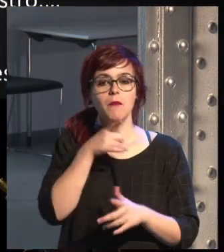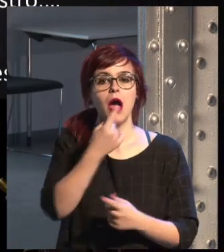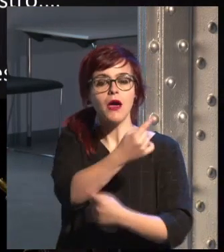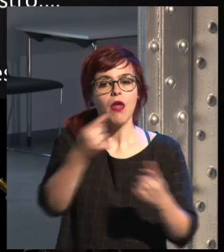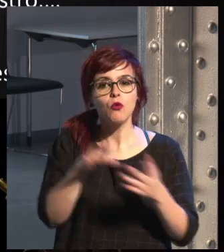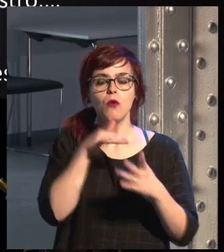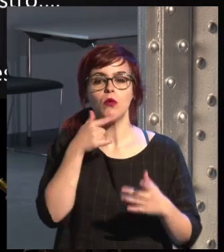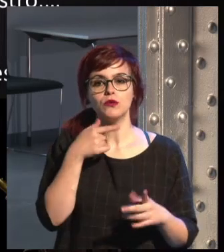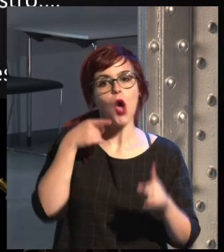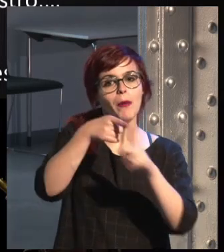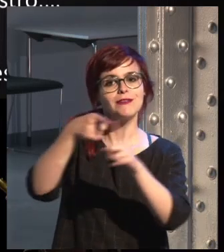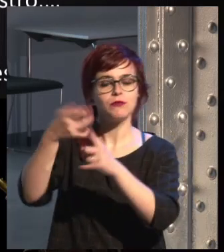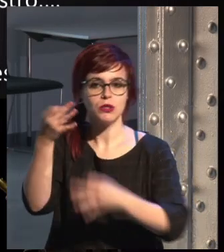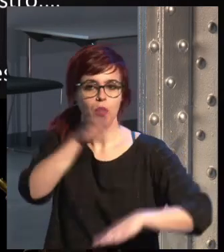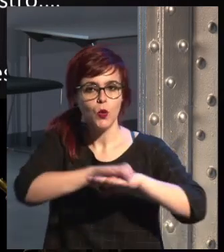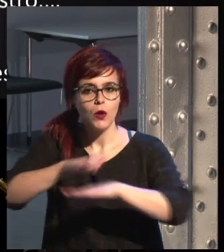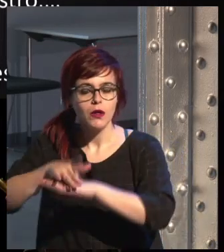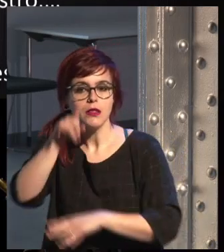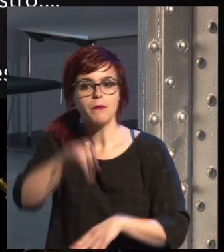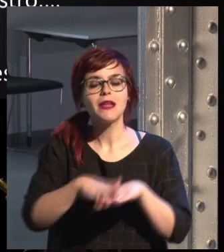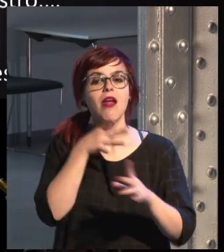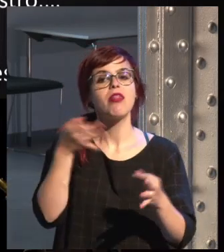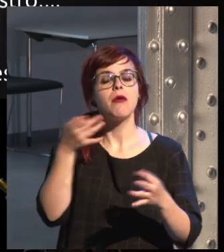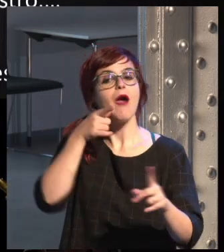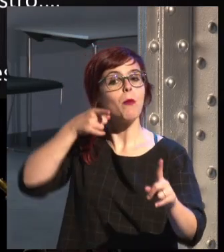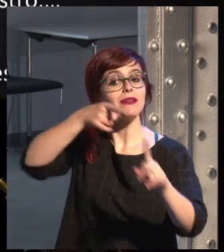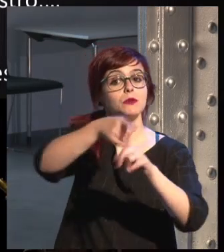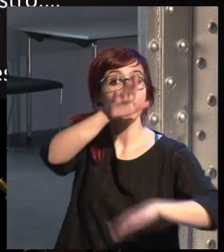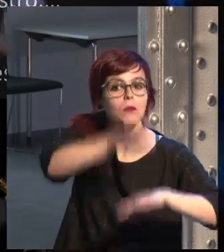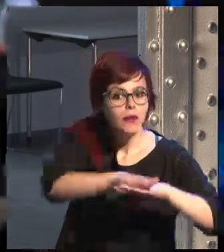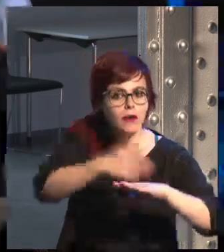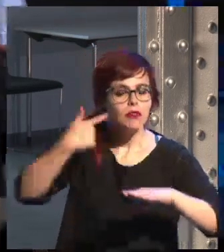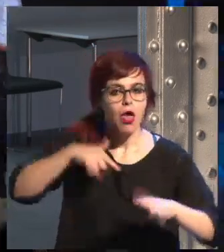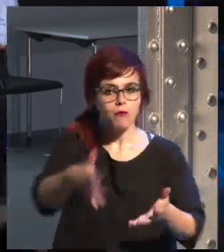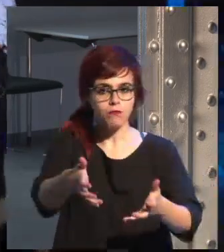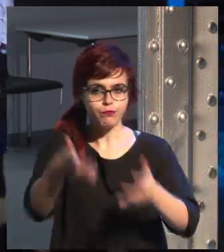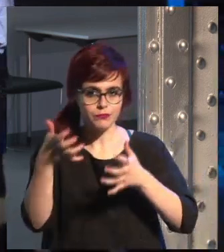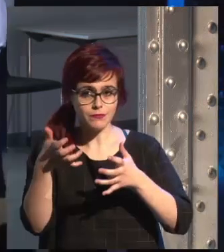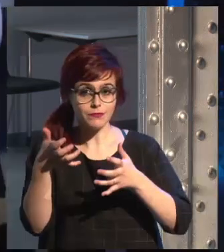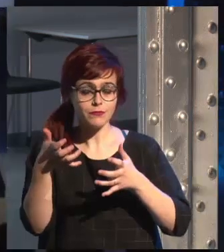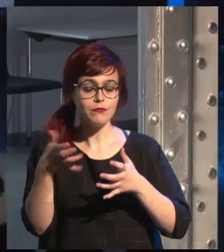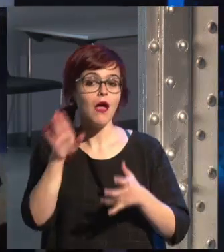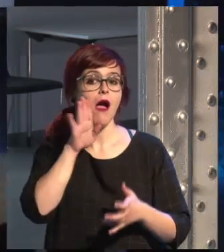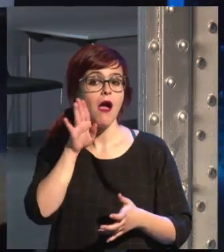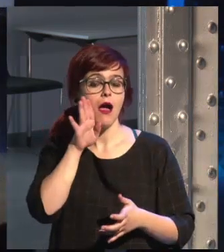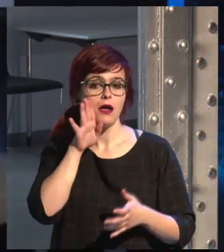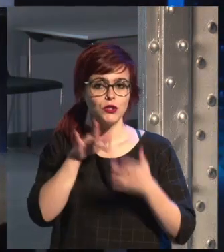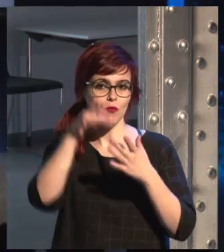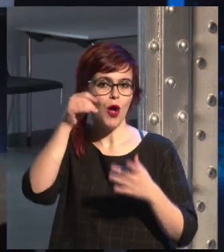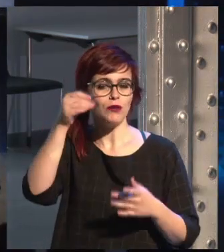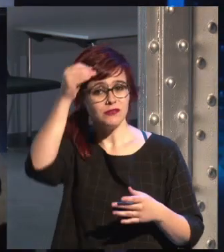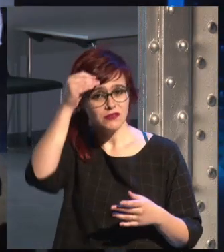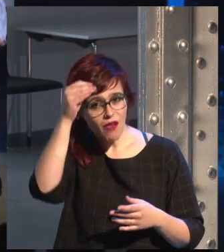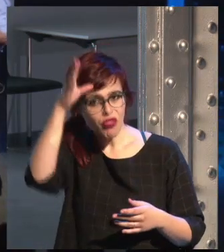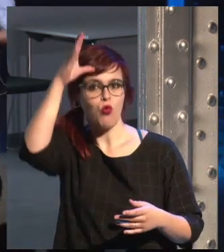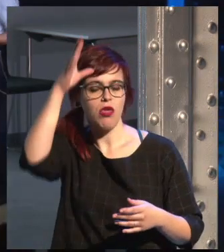serie de profesiones y luego pues tendrán que realizar esas misiones y evidentemente las arman, será la sabiduría, la